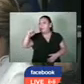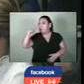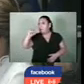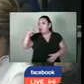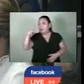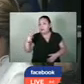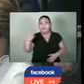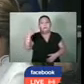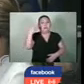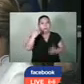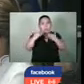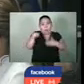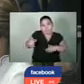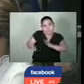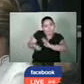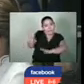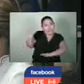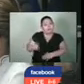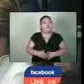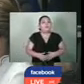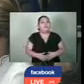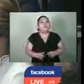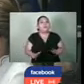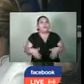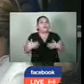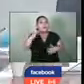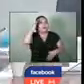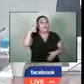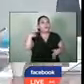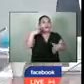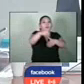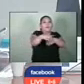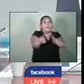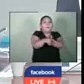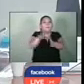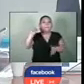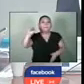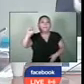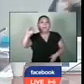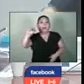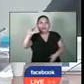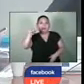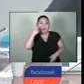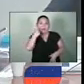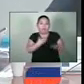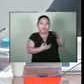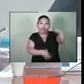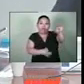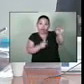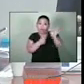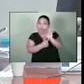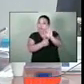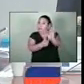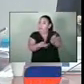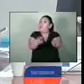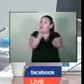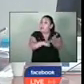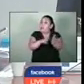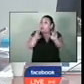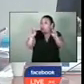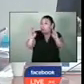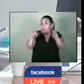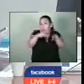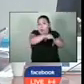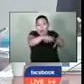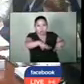de sobresueldos. Y a pesar de que la diputada Marcela Pineda pues presentó un recibo donde supuestamente él